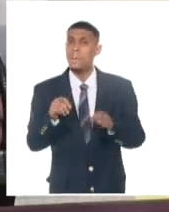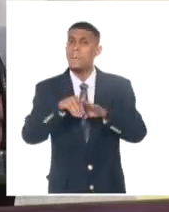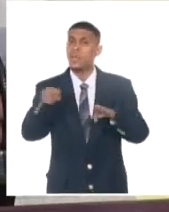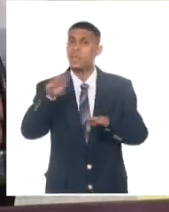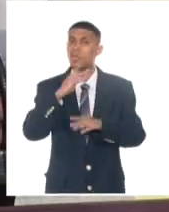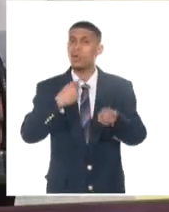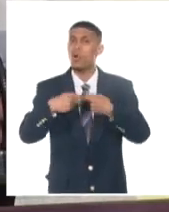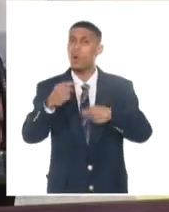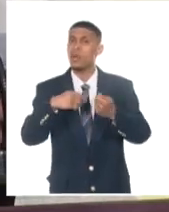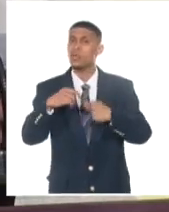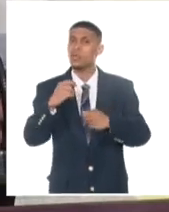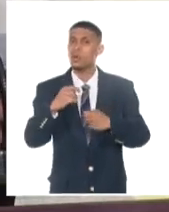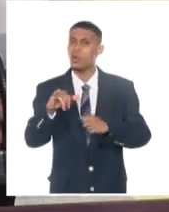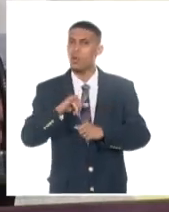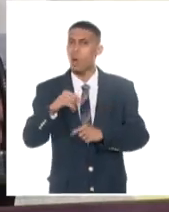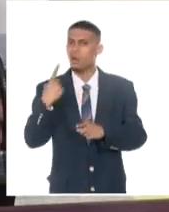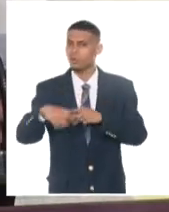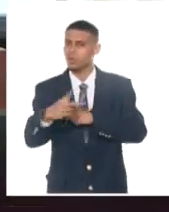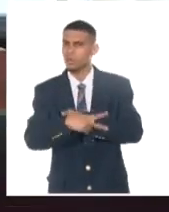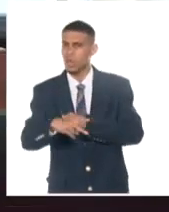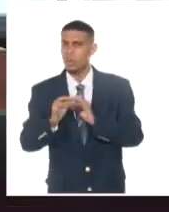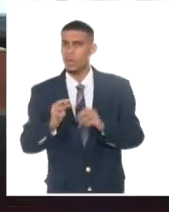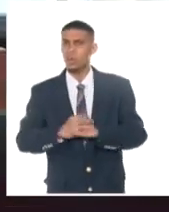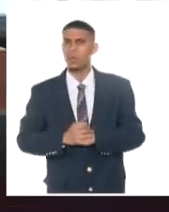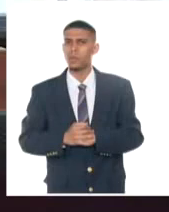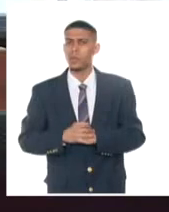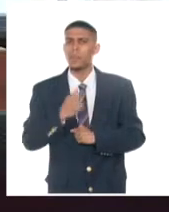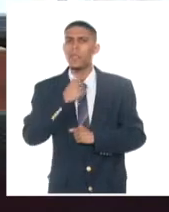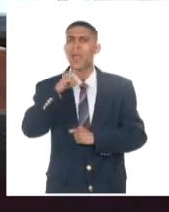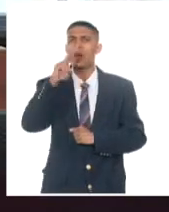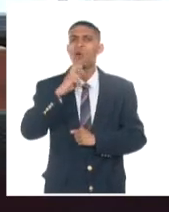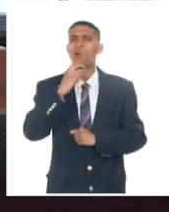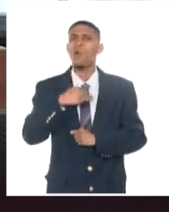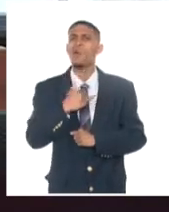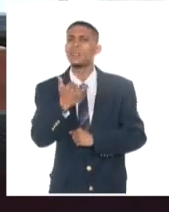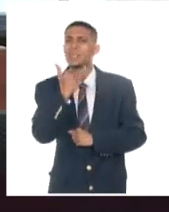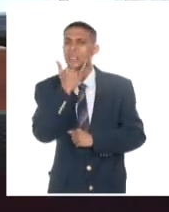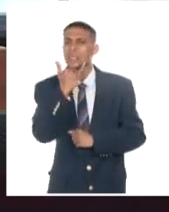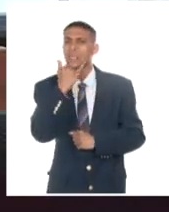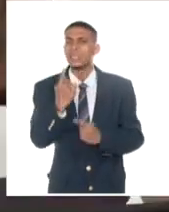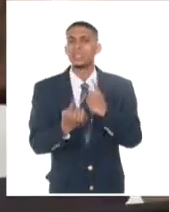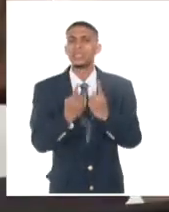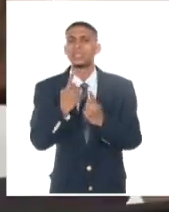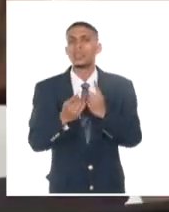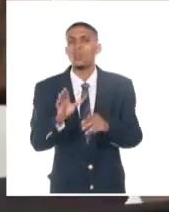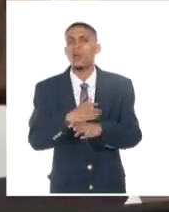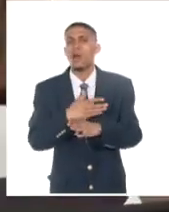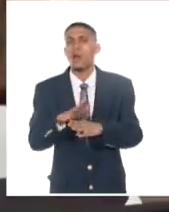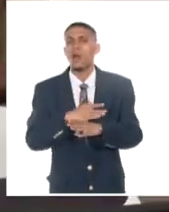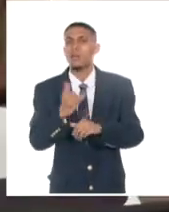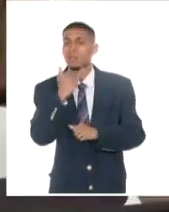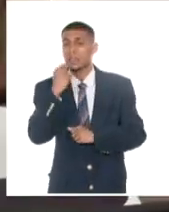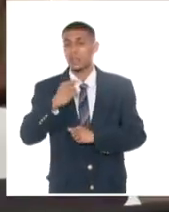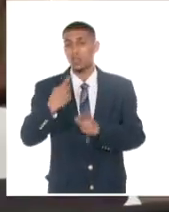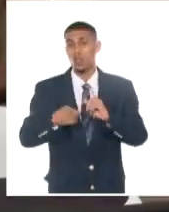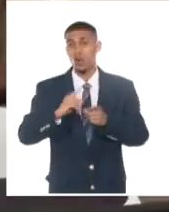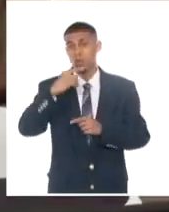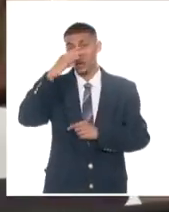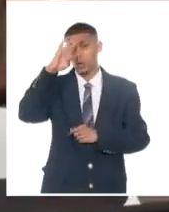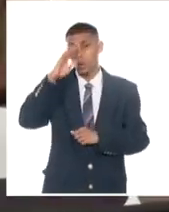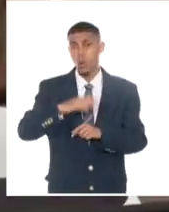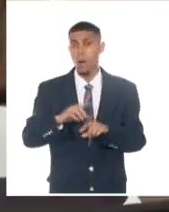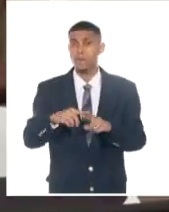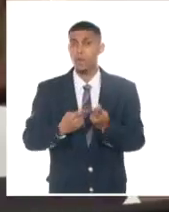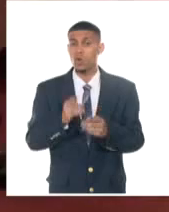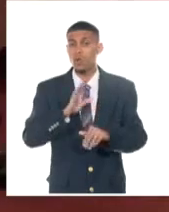Extranjera, Rodrigo Malmierca Díaz, realizó un análisis sobre las afectaciones causadas al país por irregularidades en operaciones del